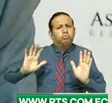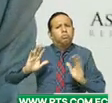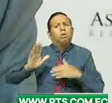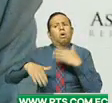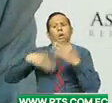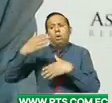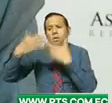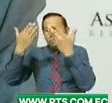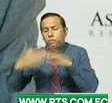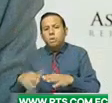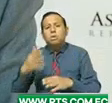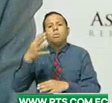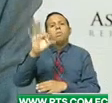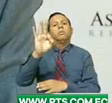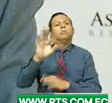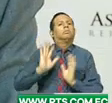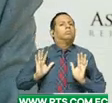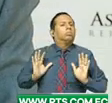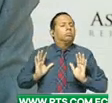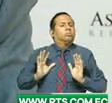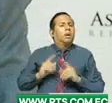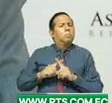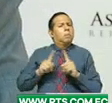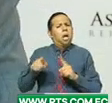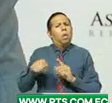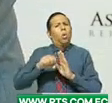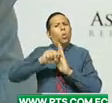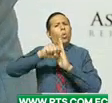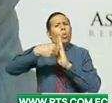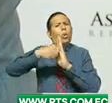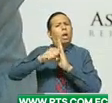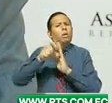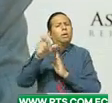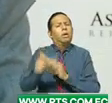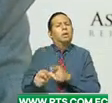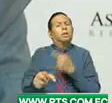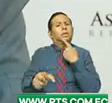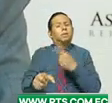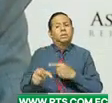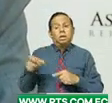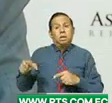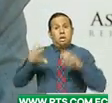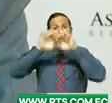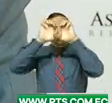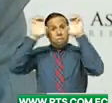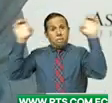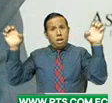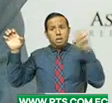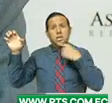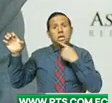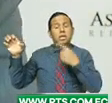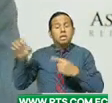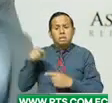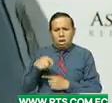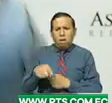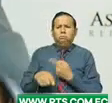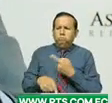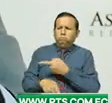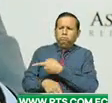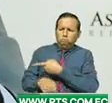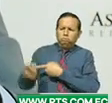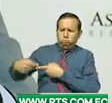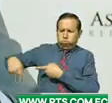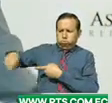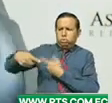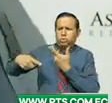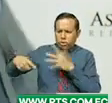cuentas, que es la Contraloría, ha señalado que Oro Negro ha cumplido el contrato sin